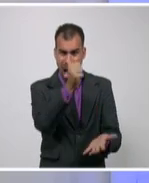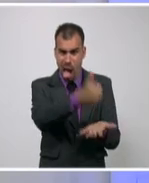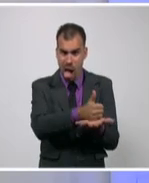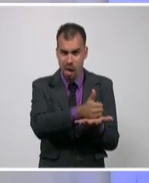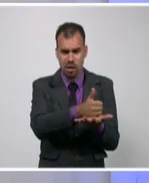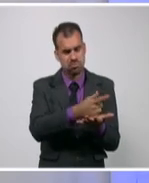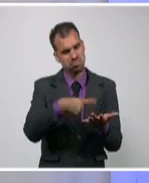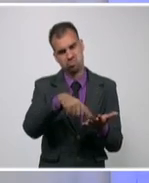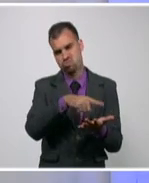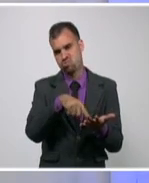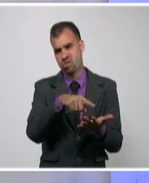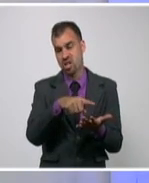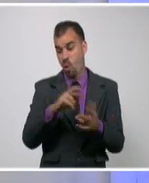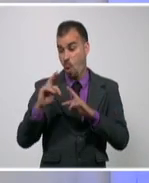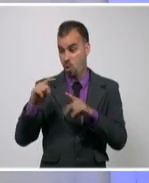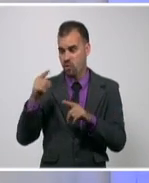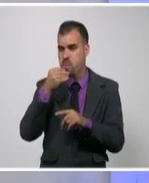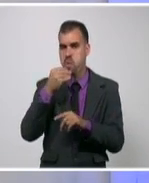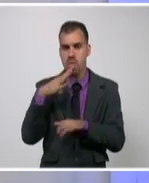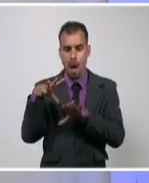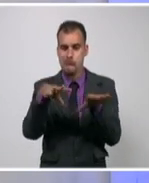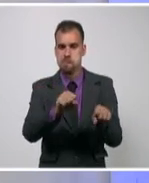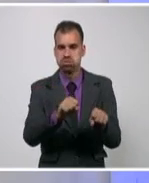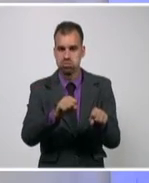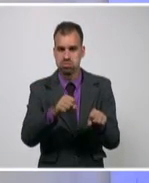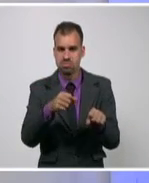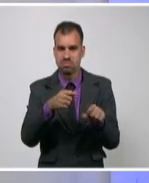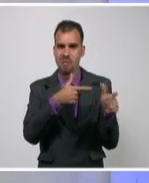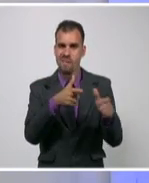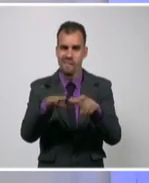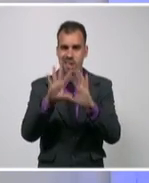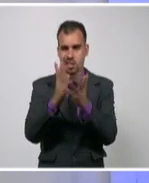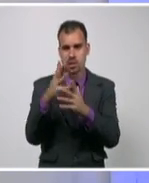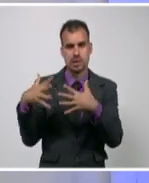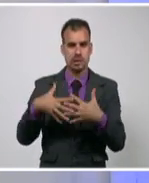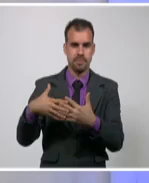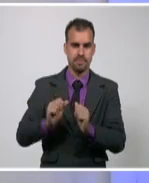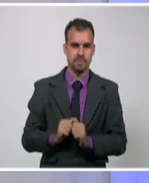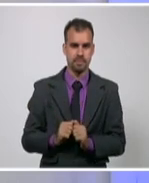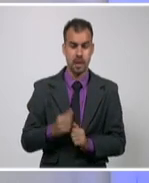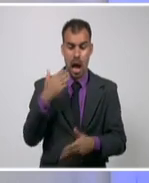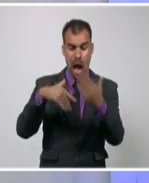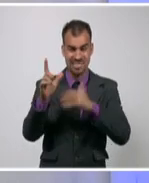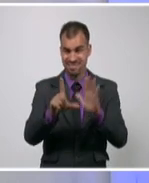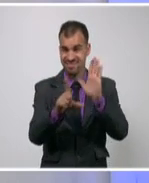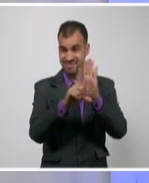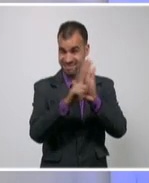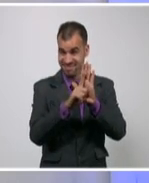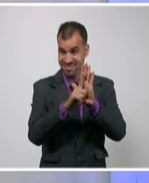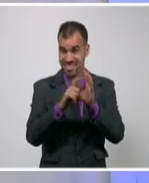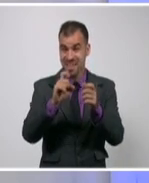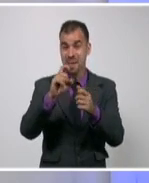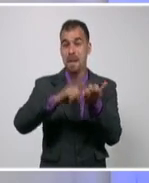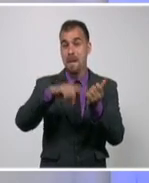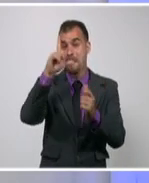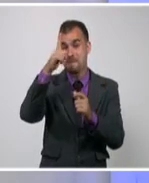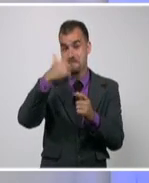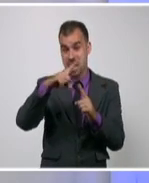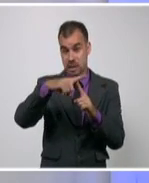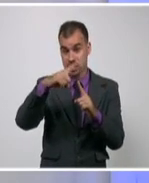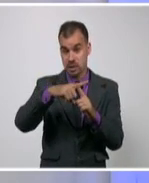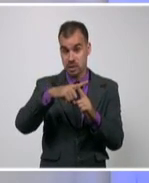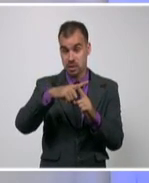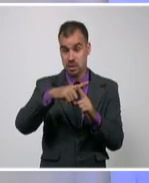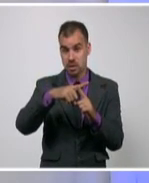nueva intervención militar norteamericana. La enmienda Platt desapareció, pero sus principios relativos a las tierras para carboneras